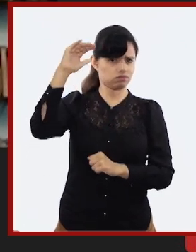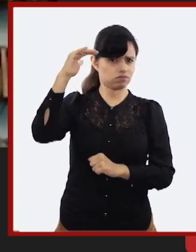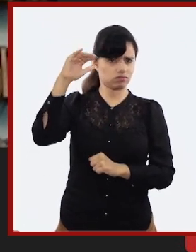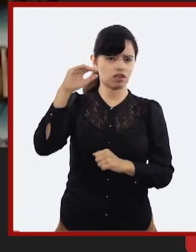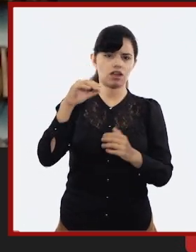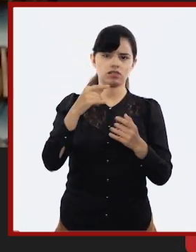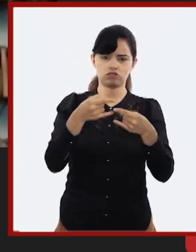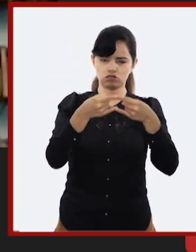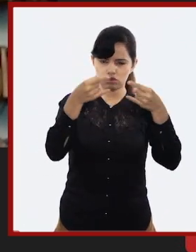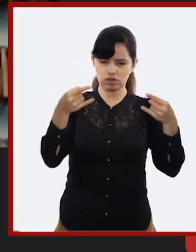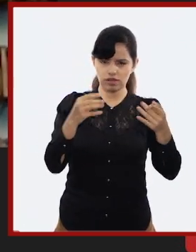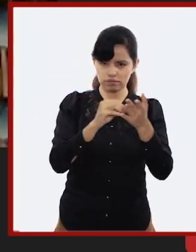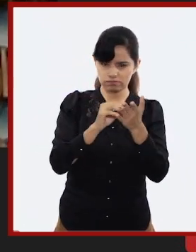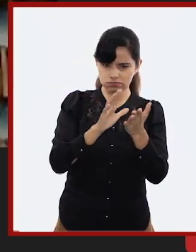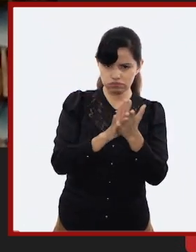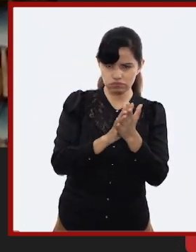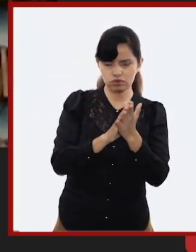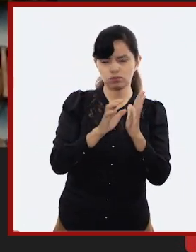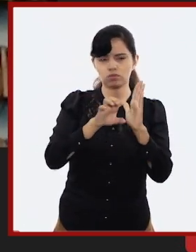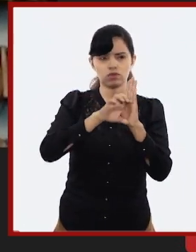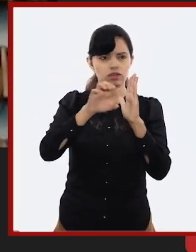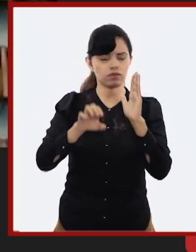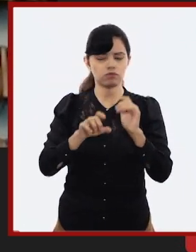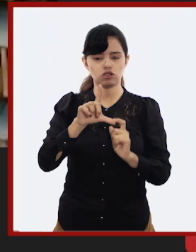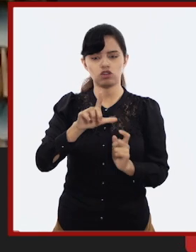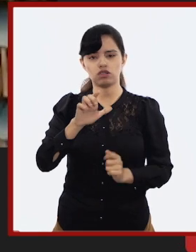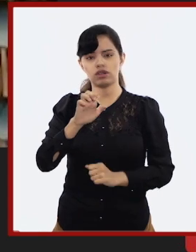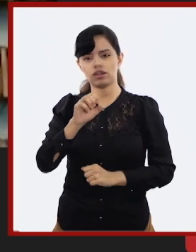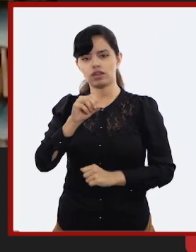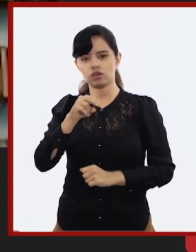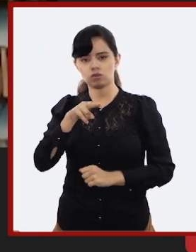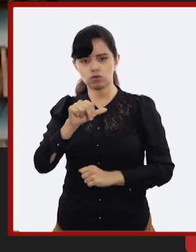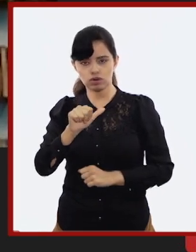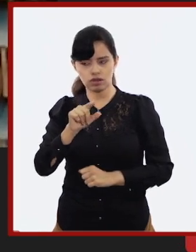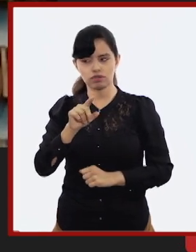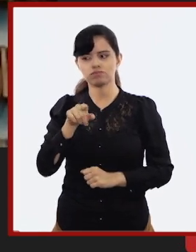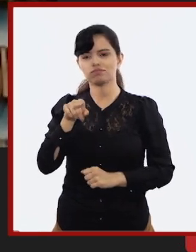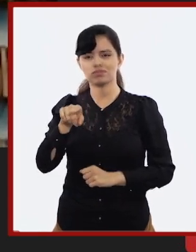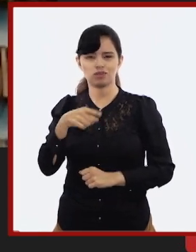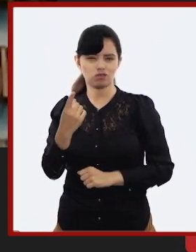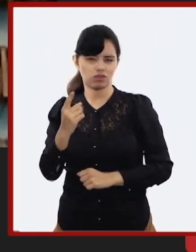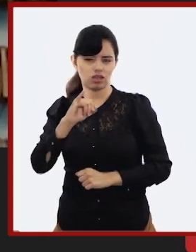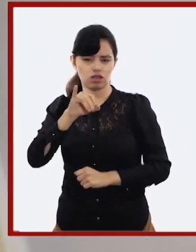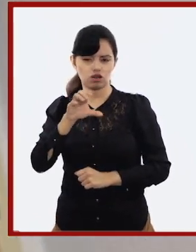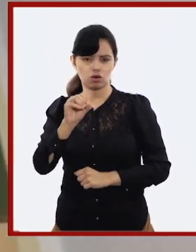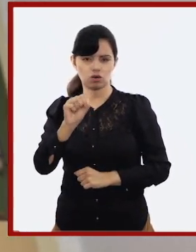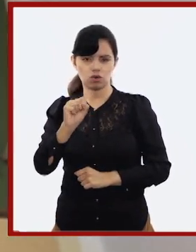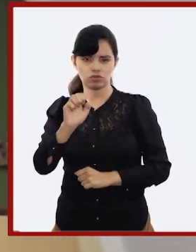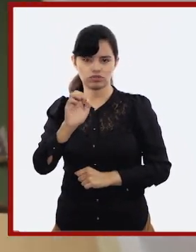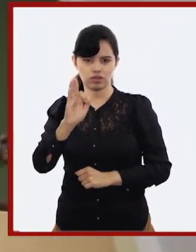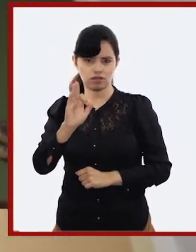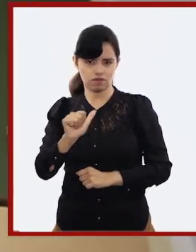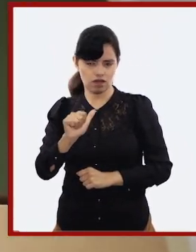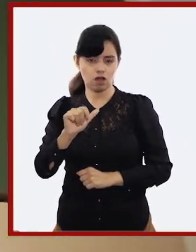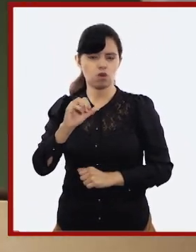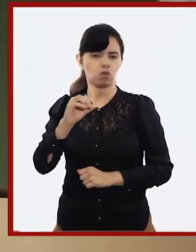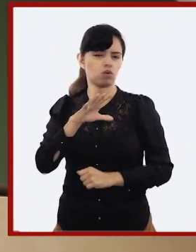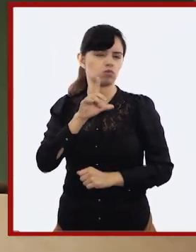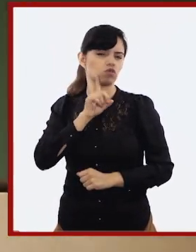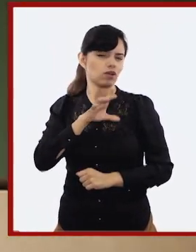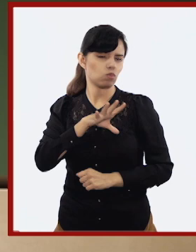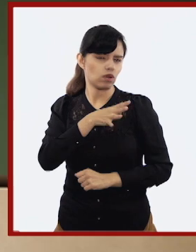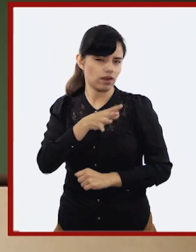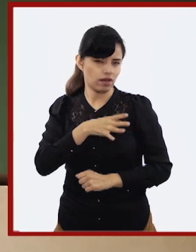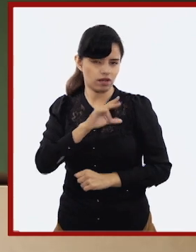pasado a la historia, como Leona, como Josefa o la Güera Rodríguez, sino todas